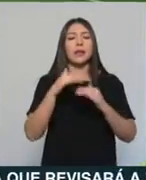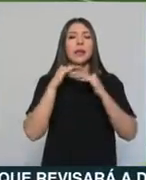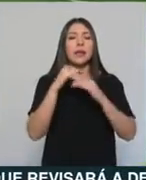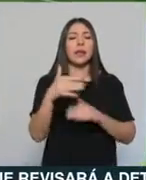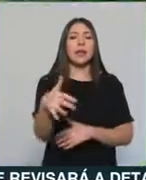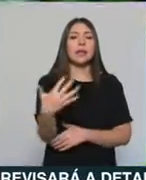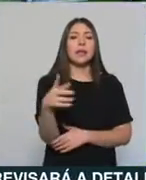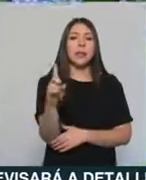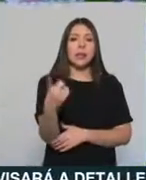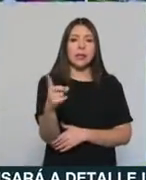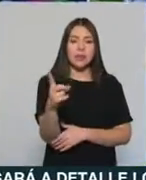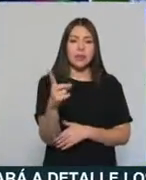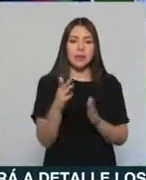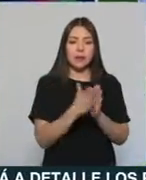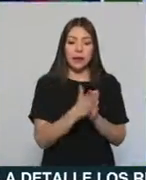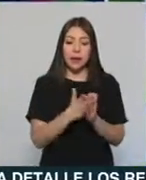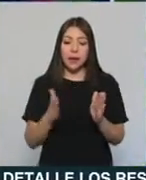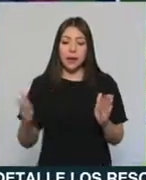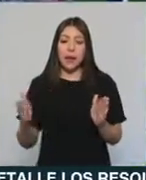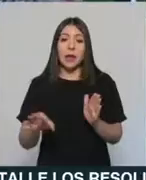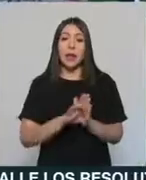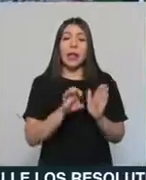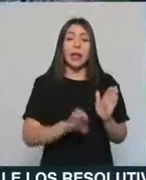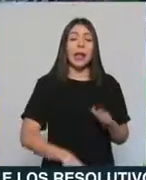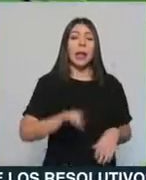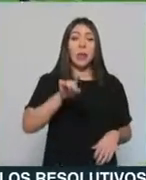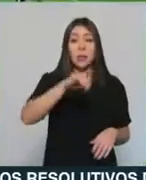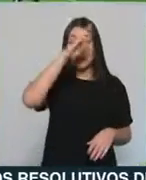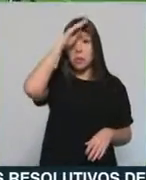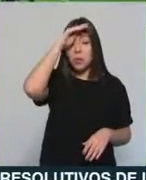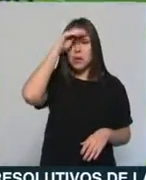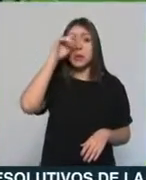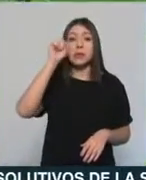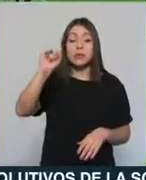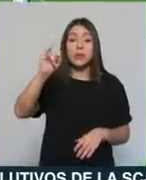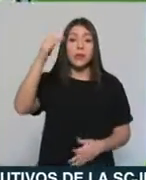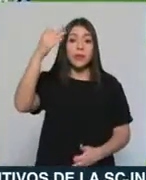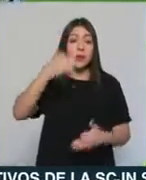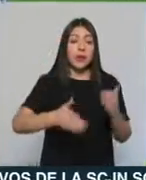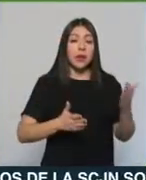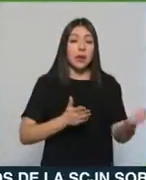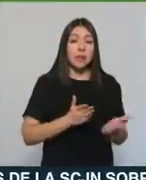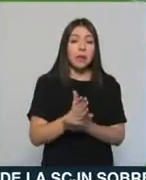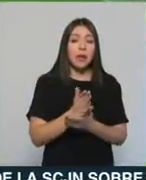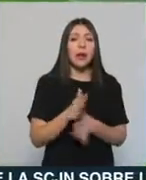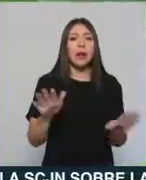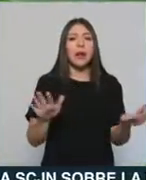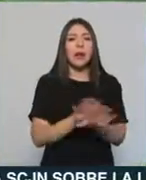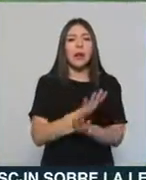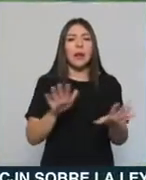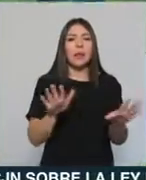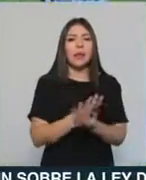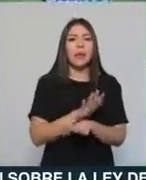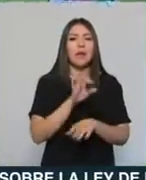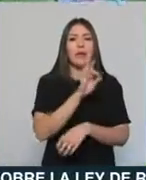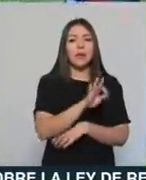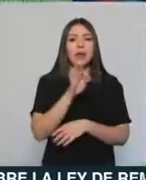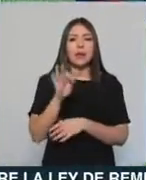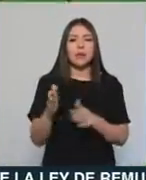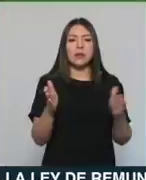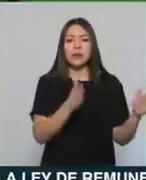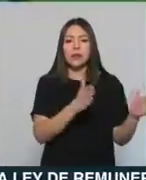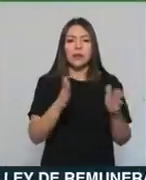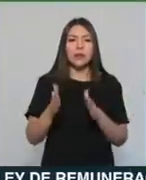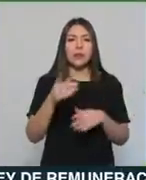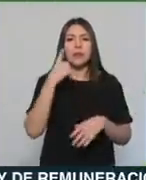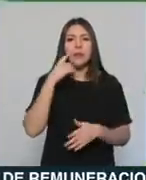de diciembre. Sin embargo, si el Club Monterrey es finalista, se moverán las fechas debido a su participación en el Mundial de Clubes y